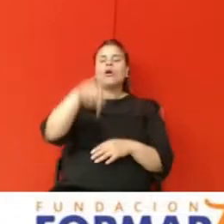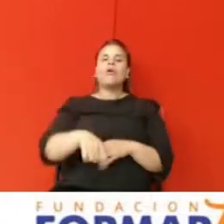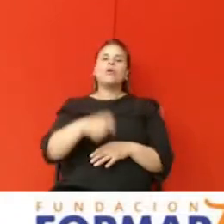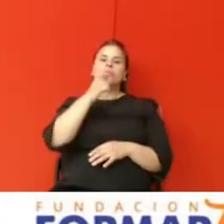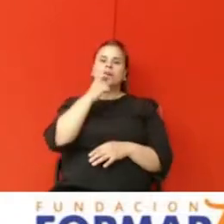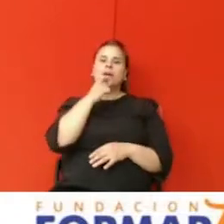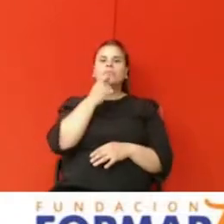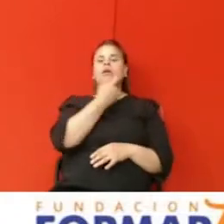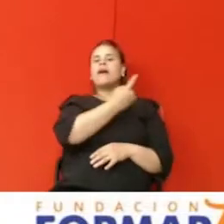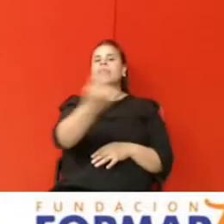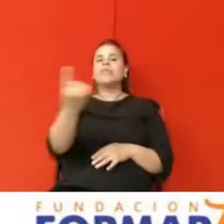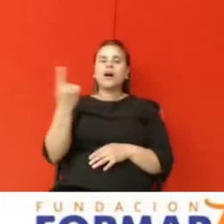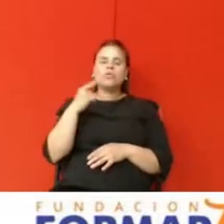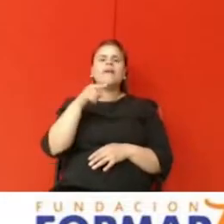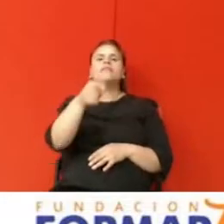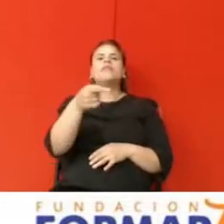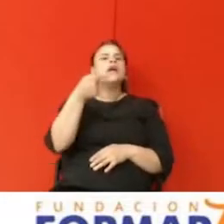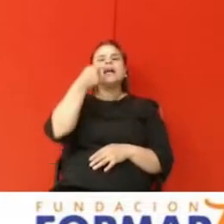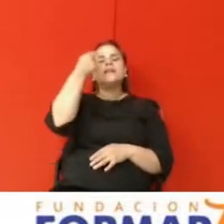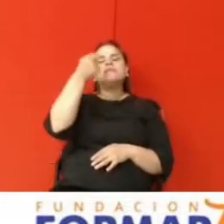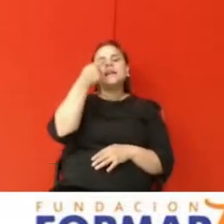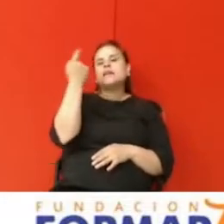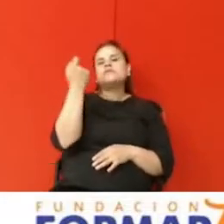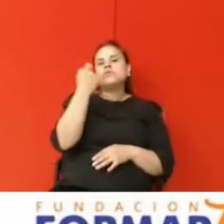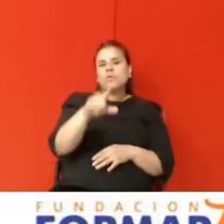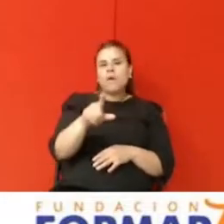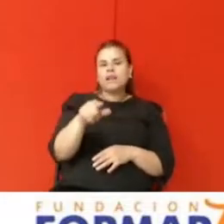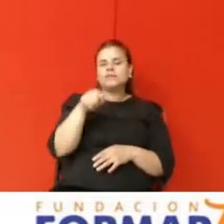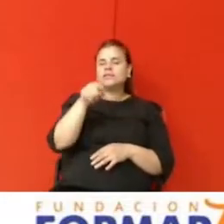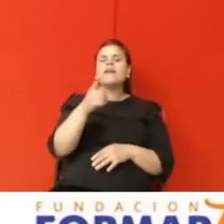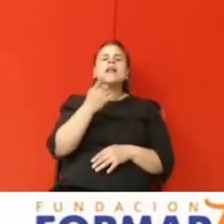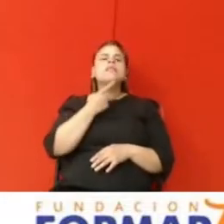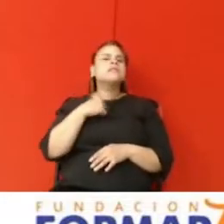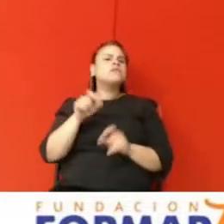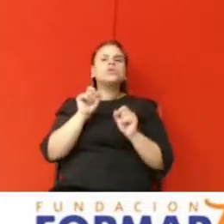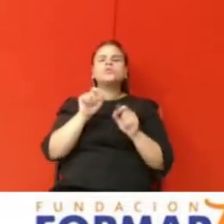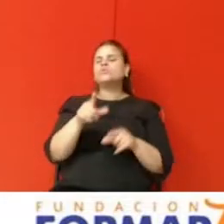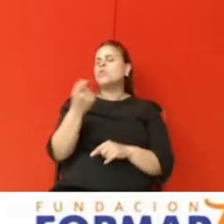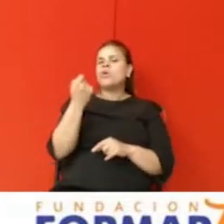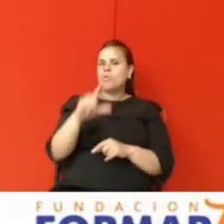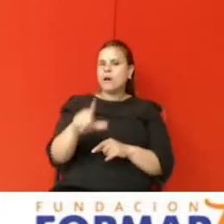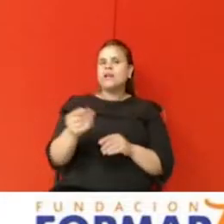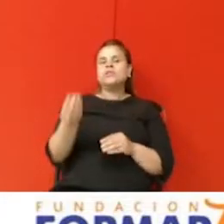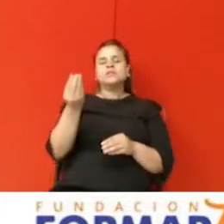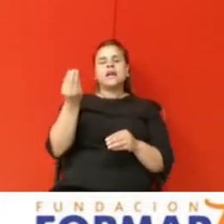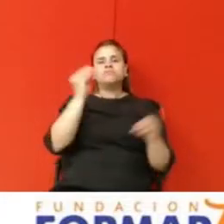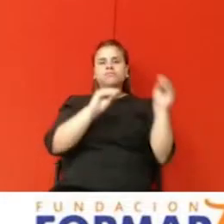sus preferencias, focaliza los derechos y los deseos de las personas mayores